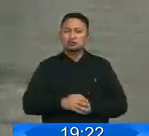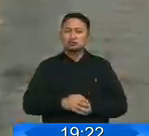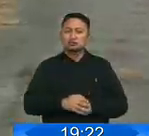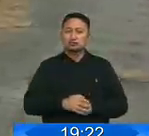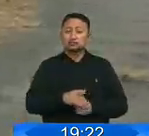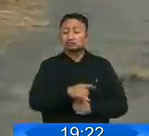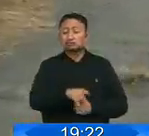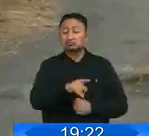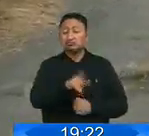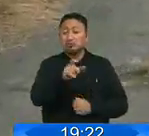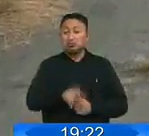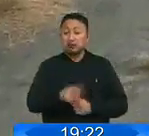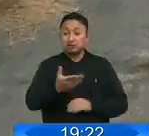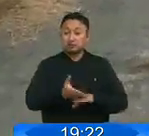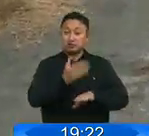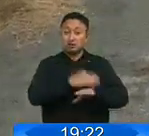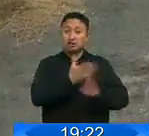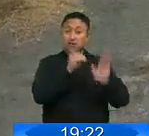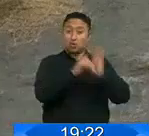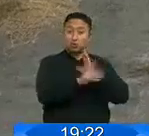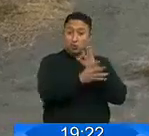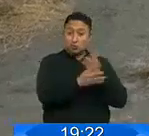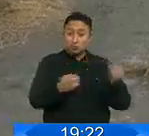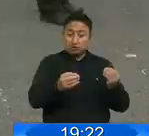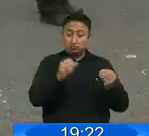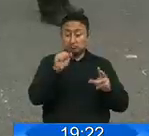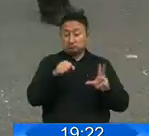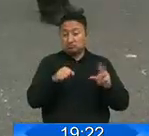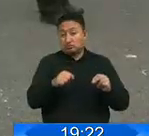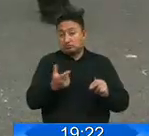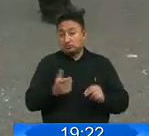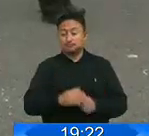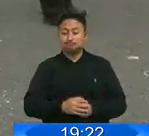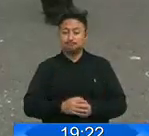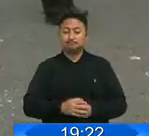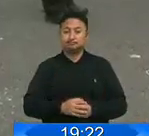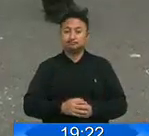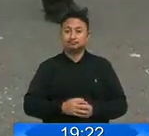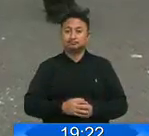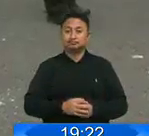si era alguien que estaba reportado como desaparecido en quito informó y bancas amén